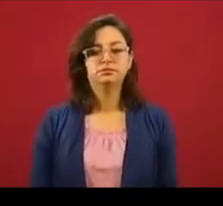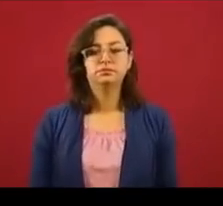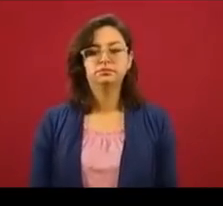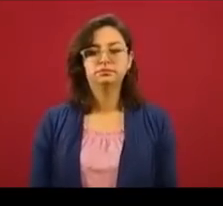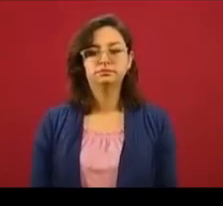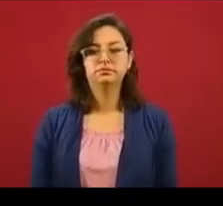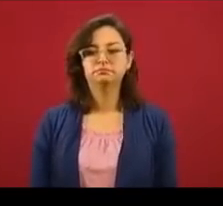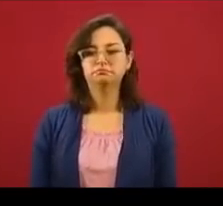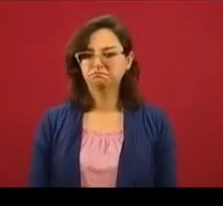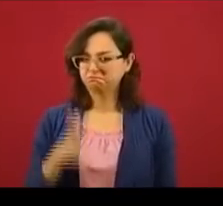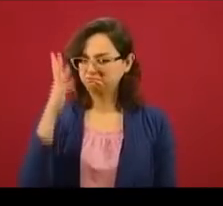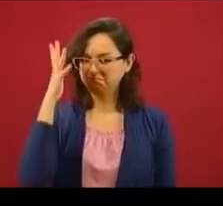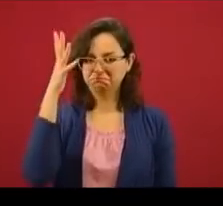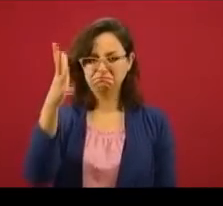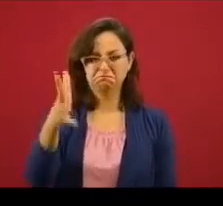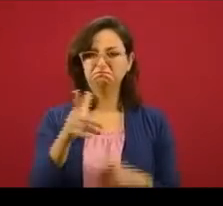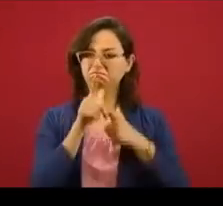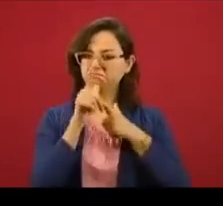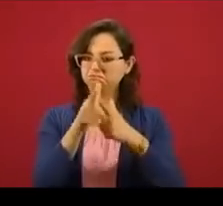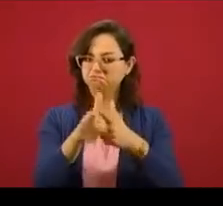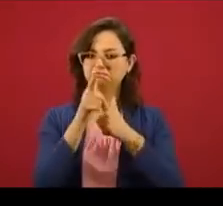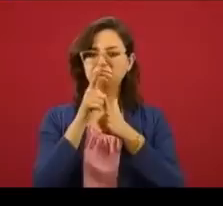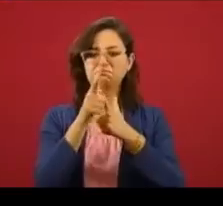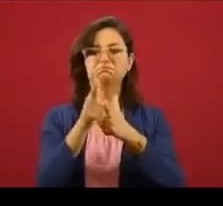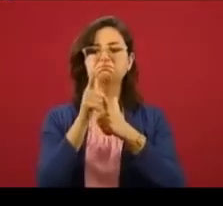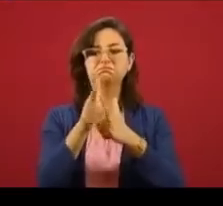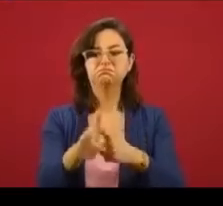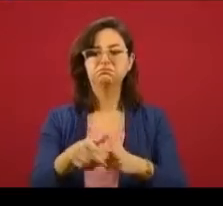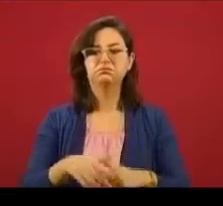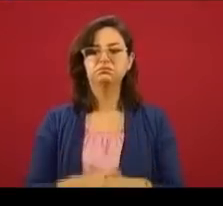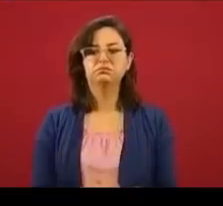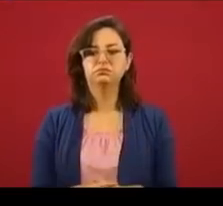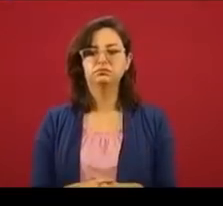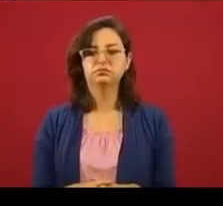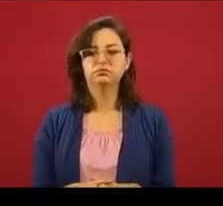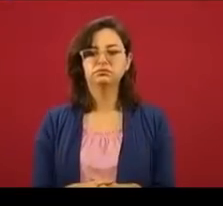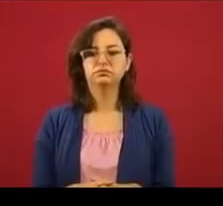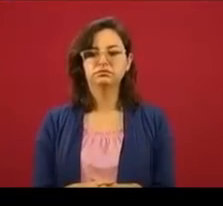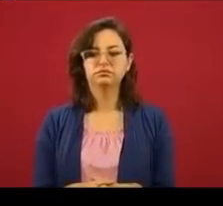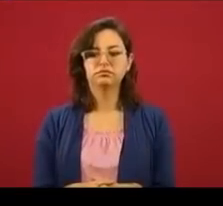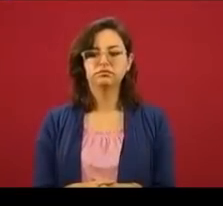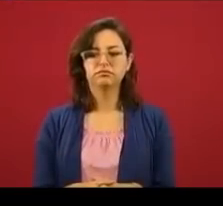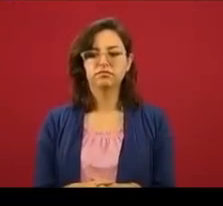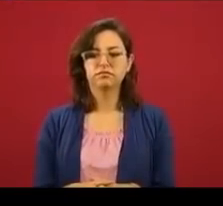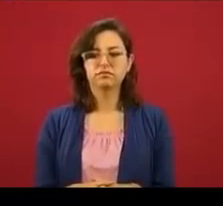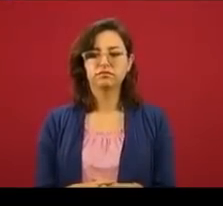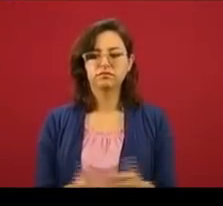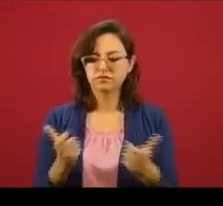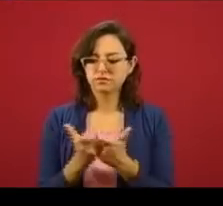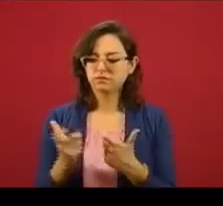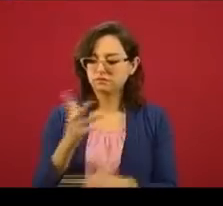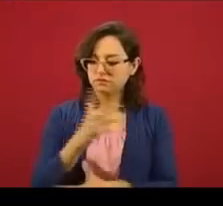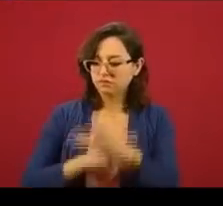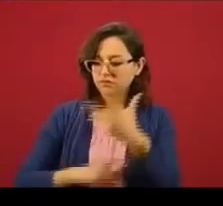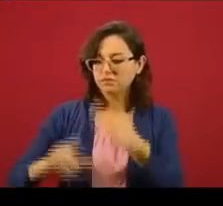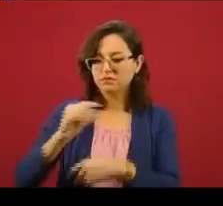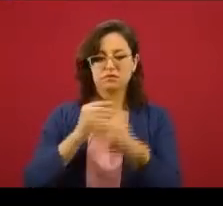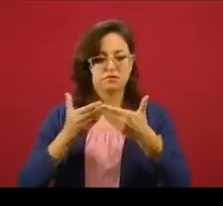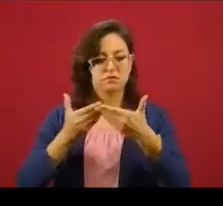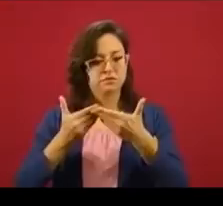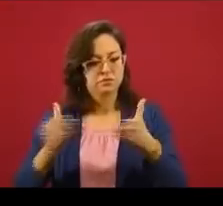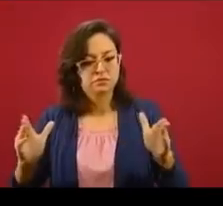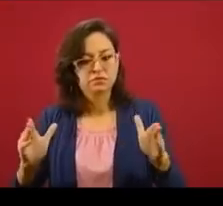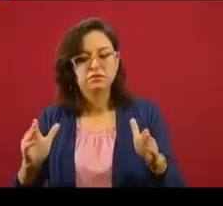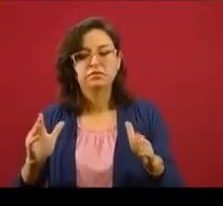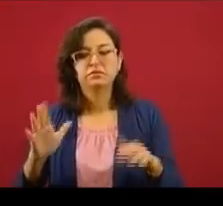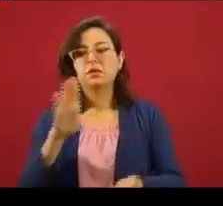Vamos hacia adelante a abrir la economía y sobre todo